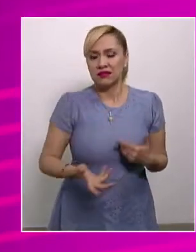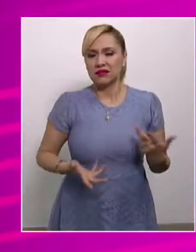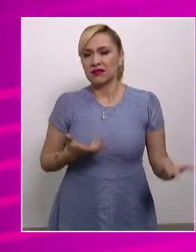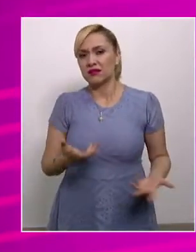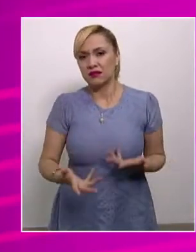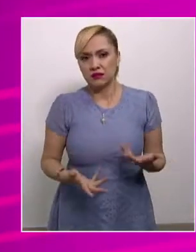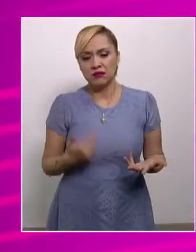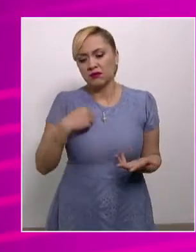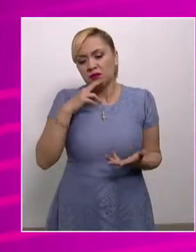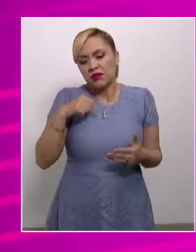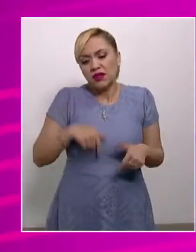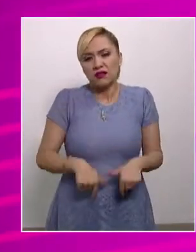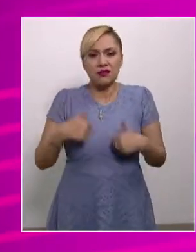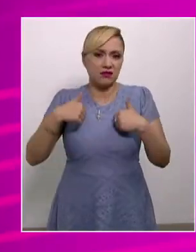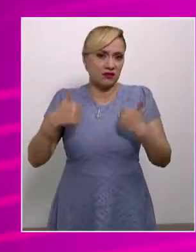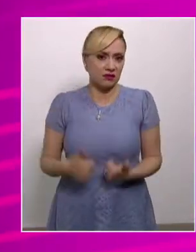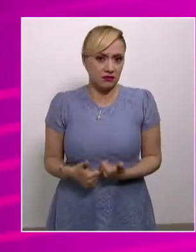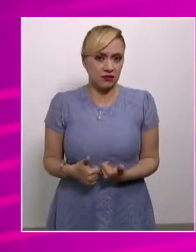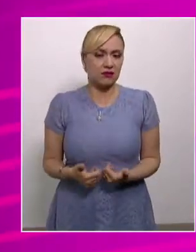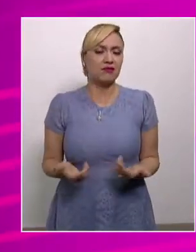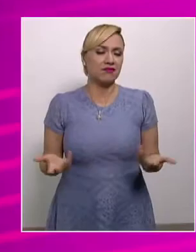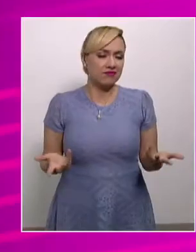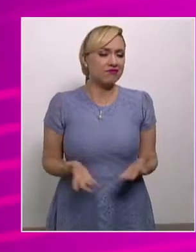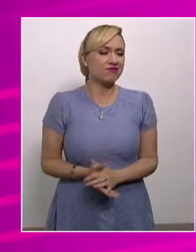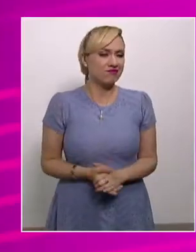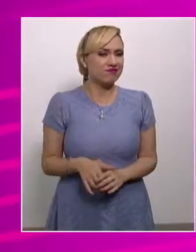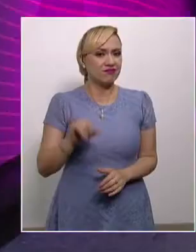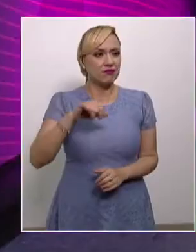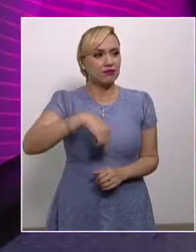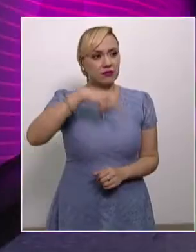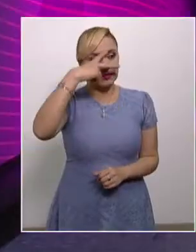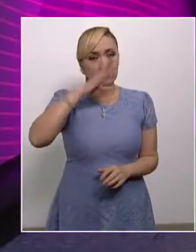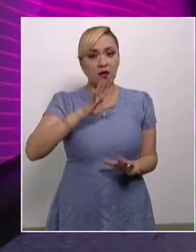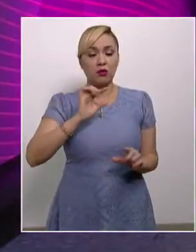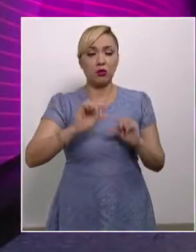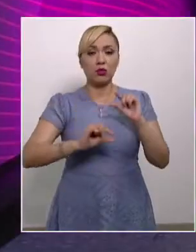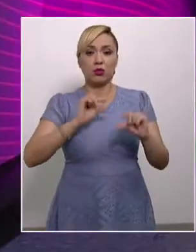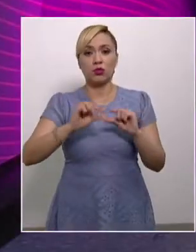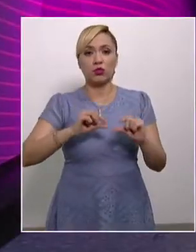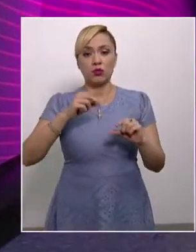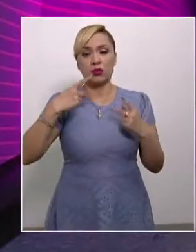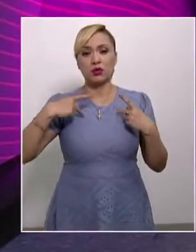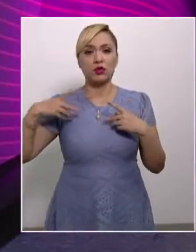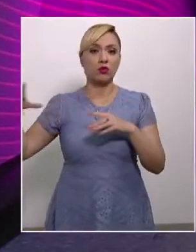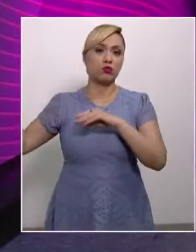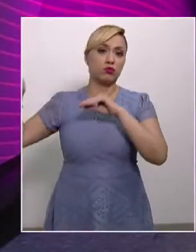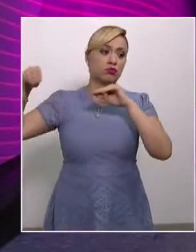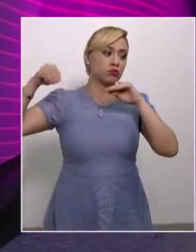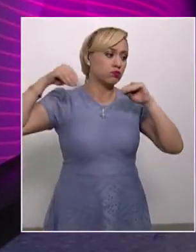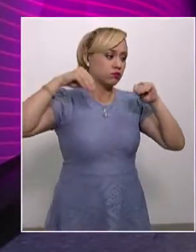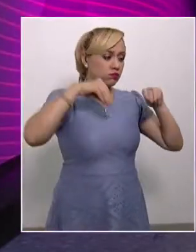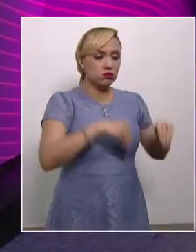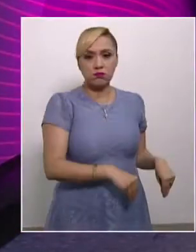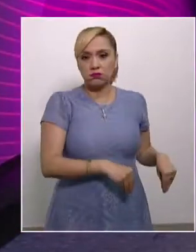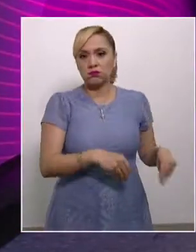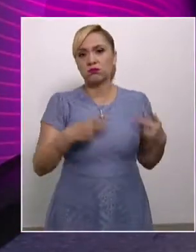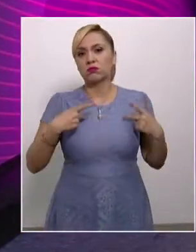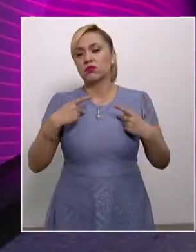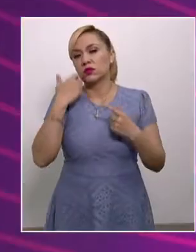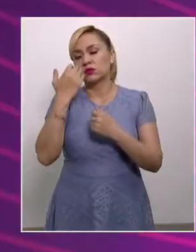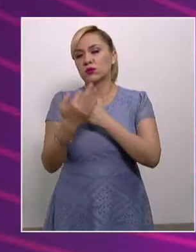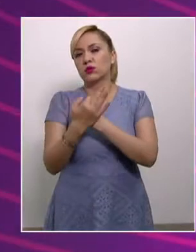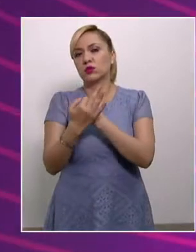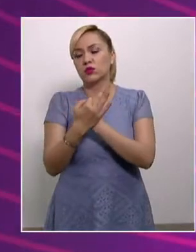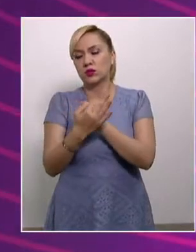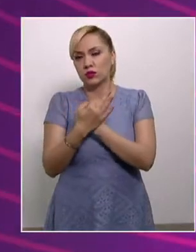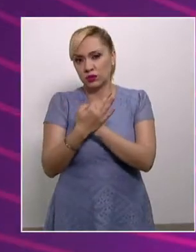pues si estoy bien aquí, me quedo. Sí, es un hecho. O sea, México se está convirtiendo en país destino para quienes buscan protección o